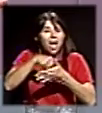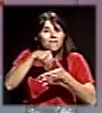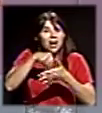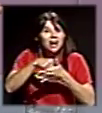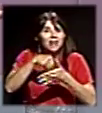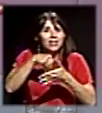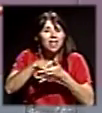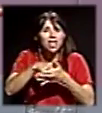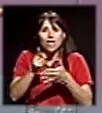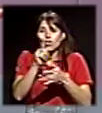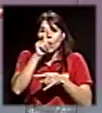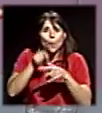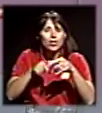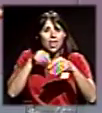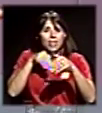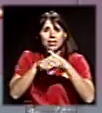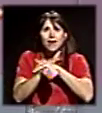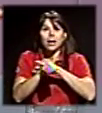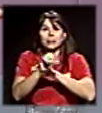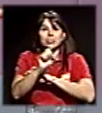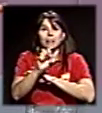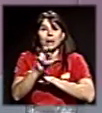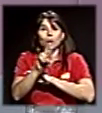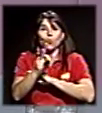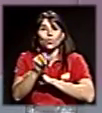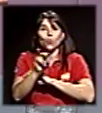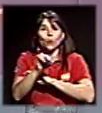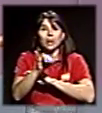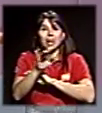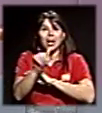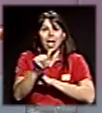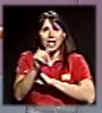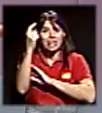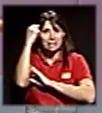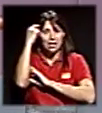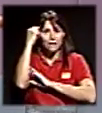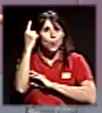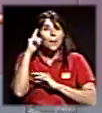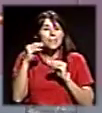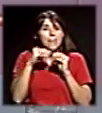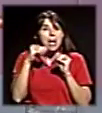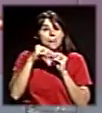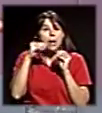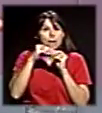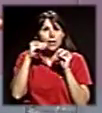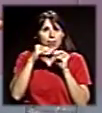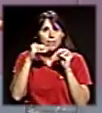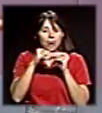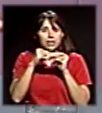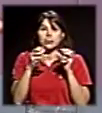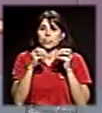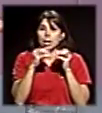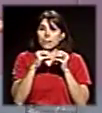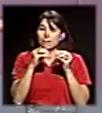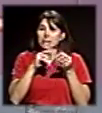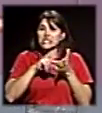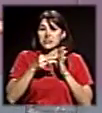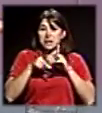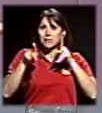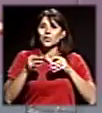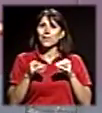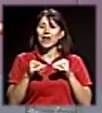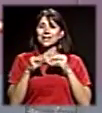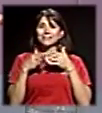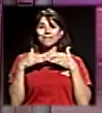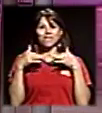cerebro para que hubiera más circulando en el cerebro porque Cuanto más serotonina probablemente estés de mejor humor no